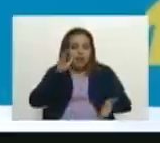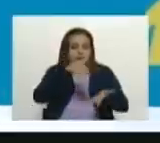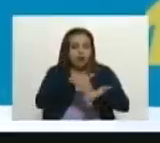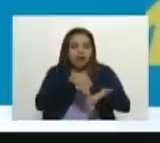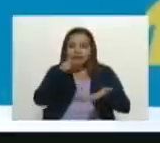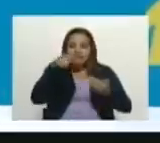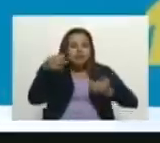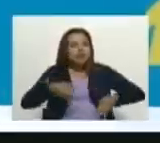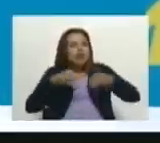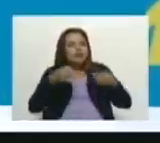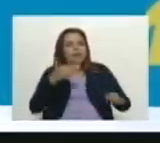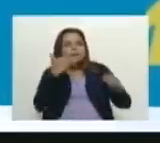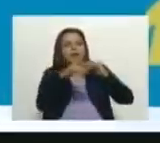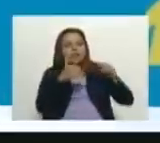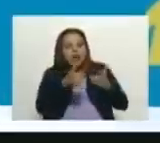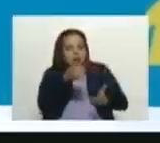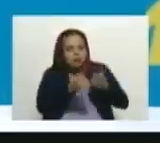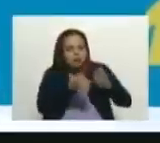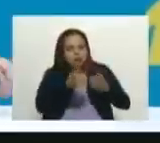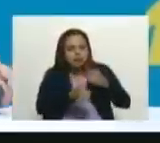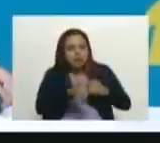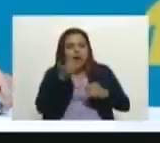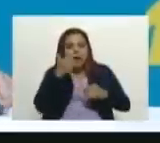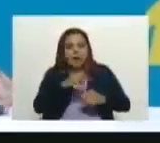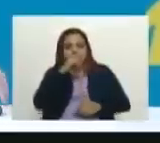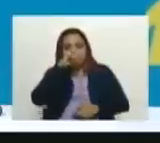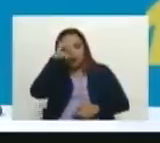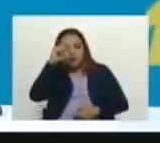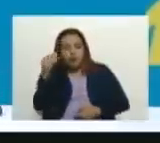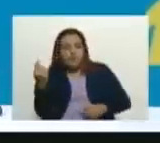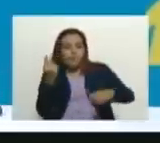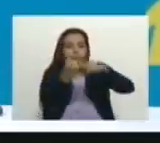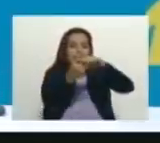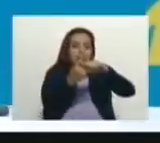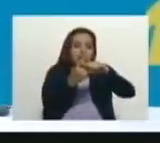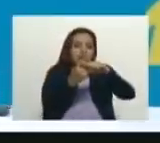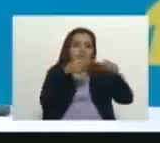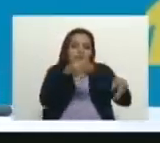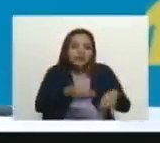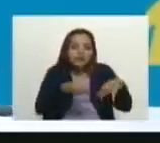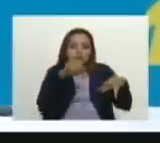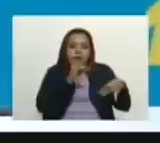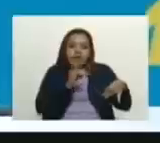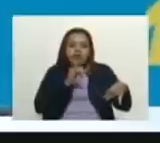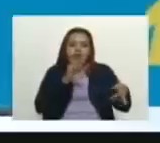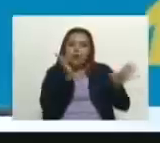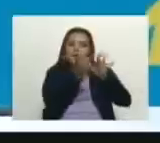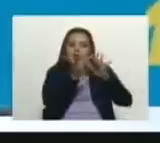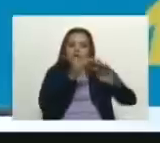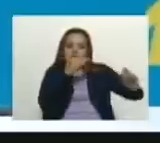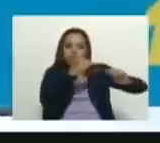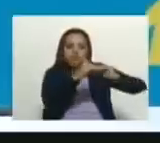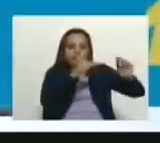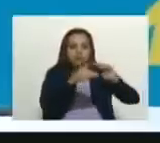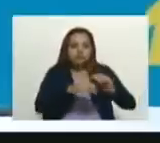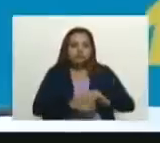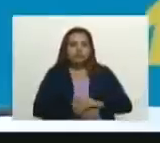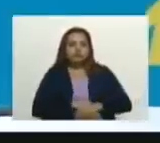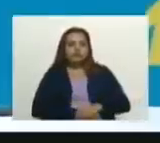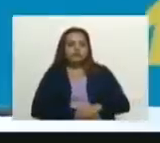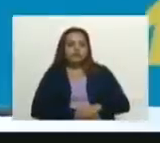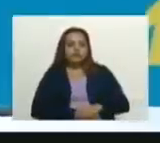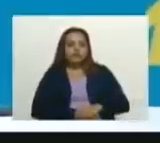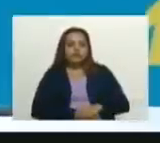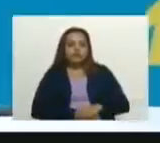aquí, en los programas con Maduro Más, con Maduro Plus, siempre está conectada, ¿verdad? Natalia,